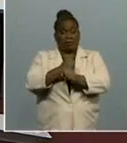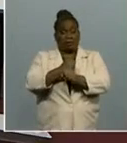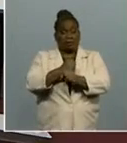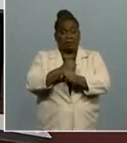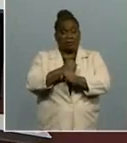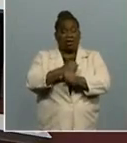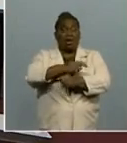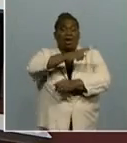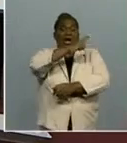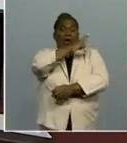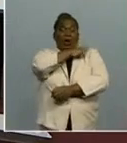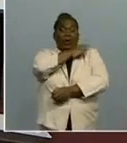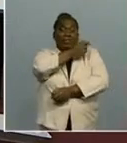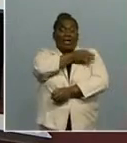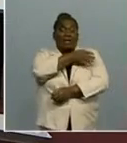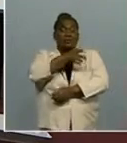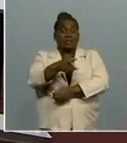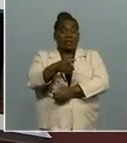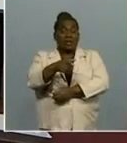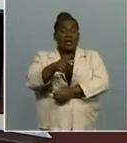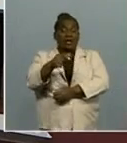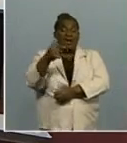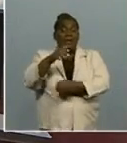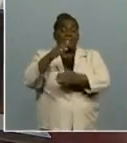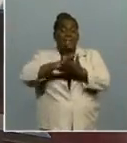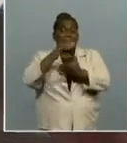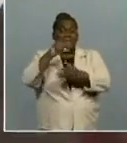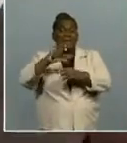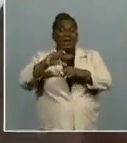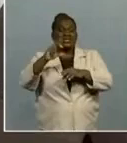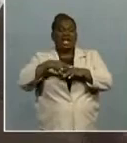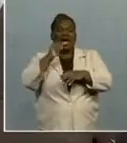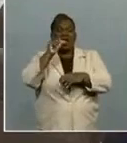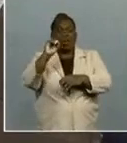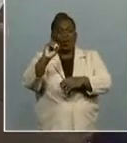comandante del ejército rebelde josé ramón machado ventura